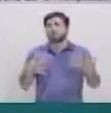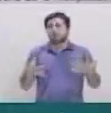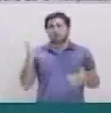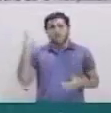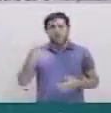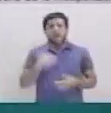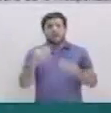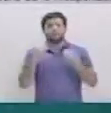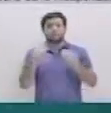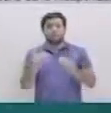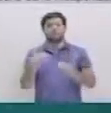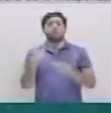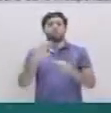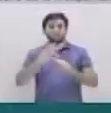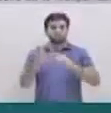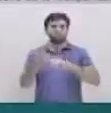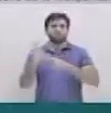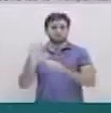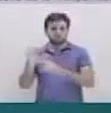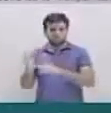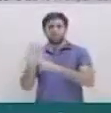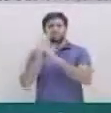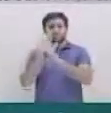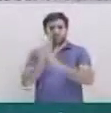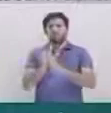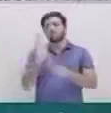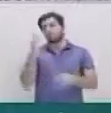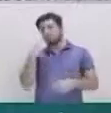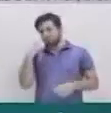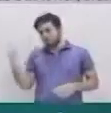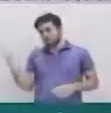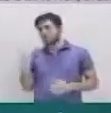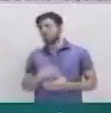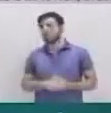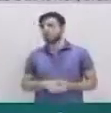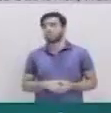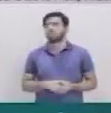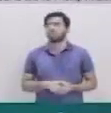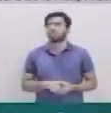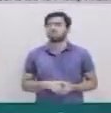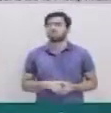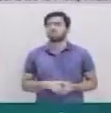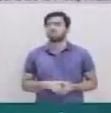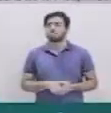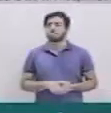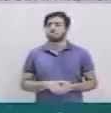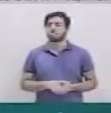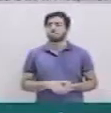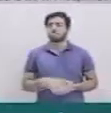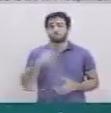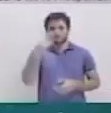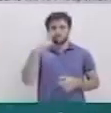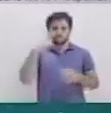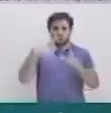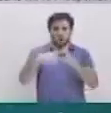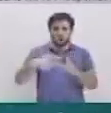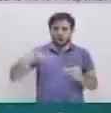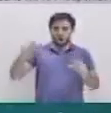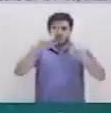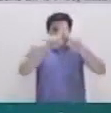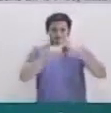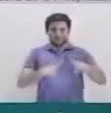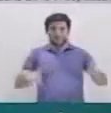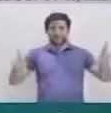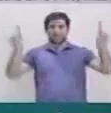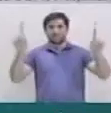de los que tiene más significado y tenemos que estudiarlo por separado. Por ejemplo, las hojas que tú observas ahí, ¿sabes de